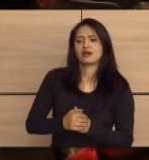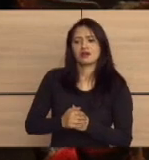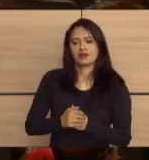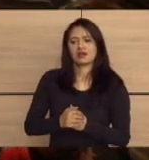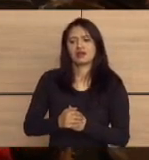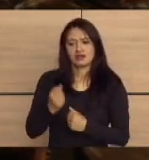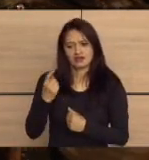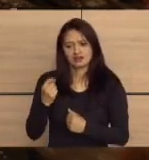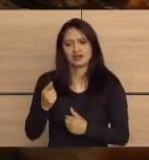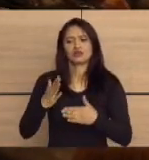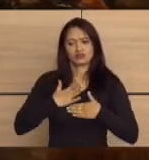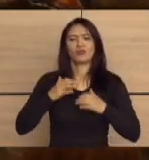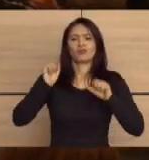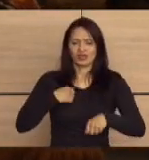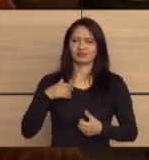reconocer también a los otros.